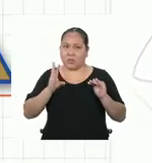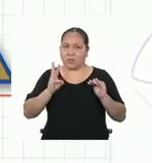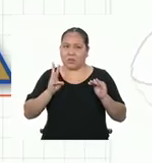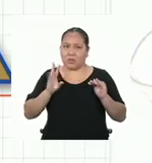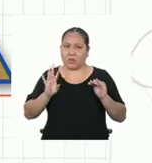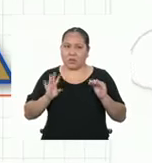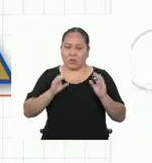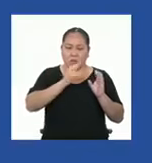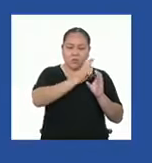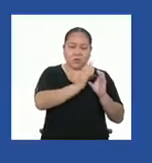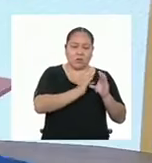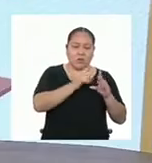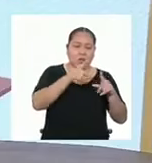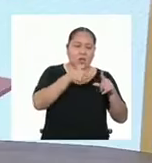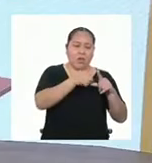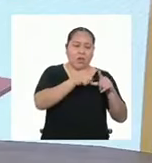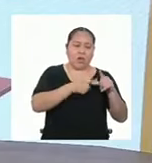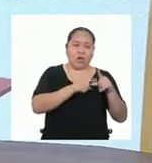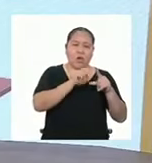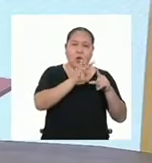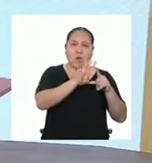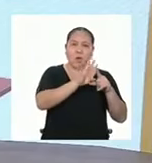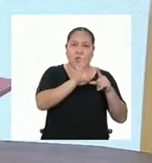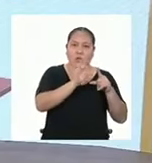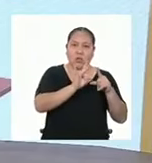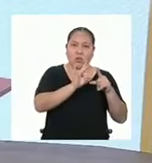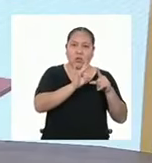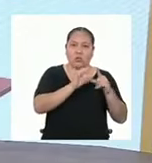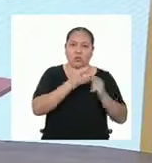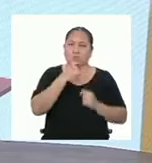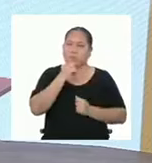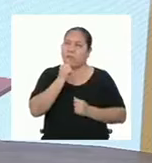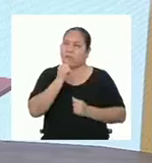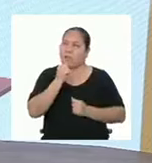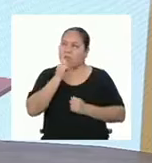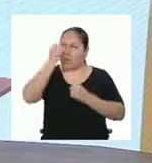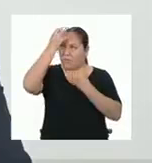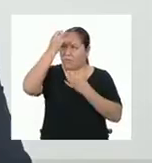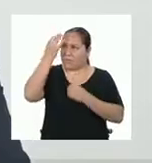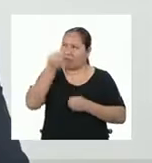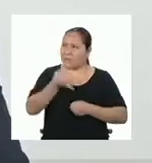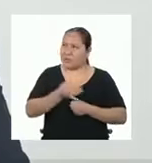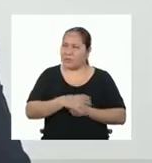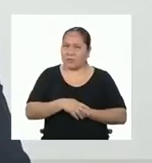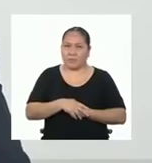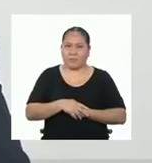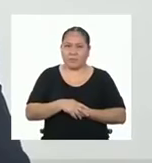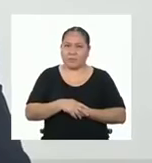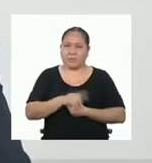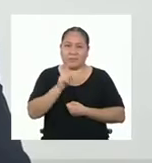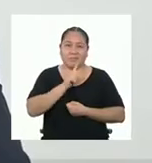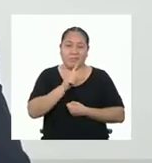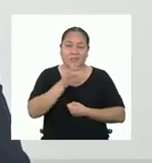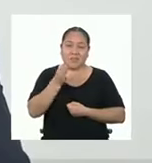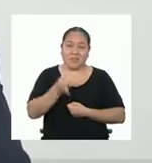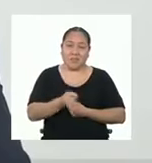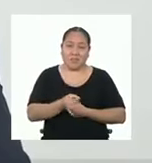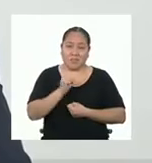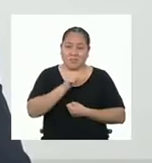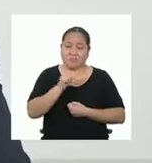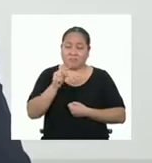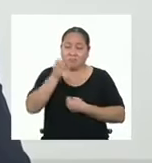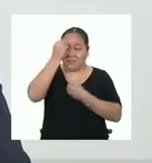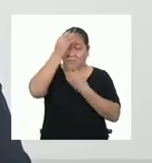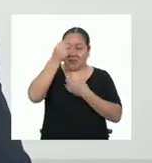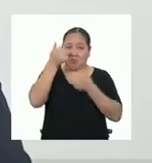estos lados mide 48 grados Eso es todo lo que tengo Me falta información, ¿cierto? En realidad, los datos que tienes están